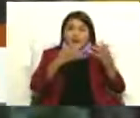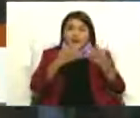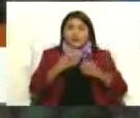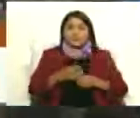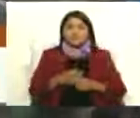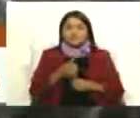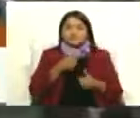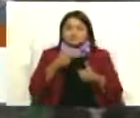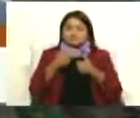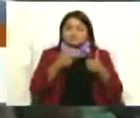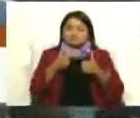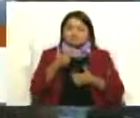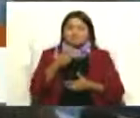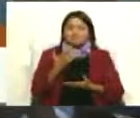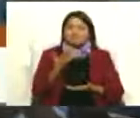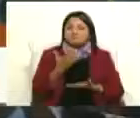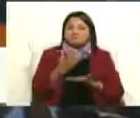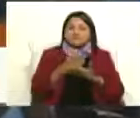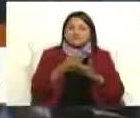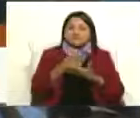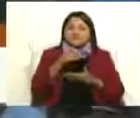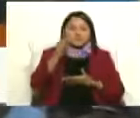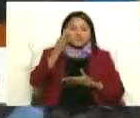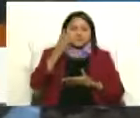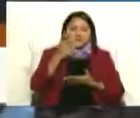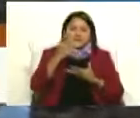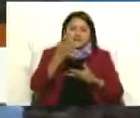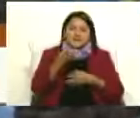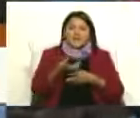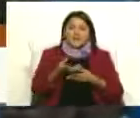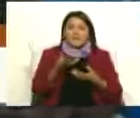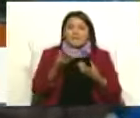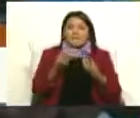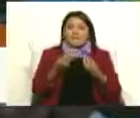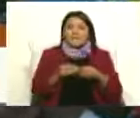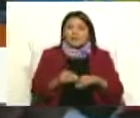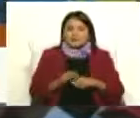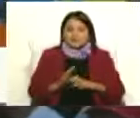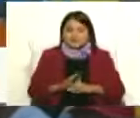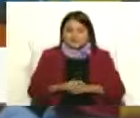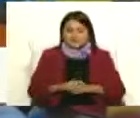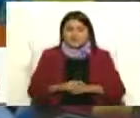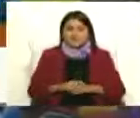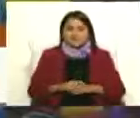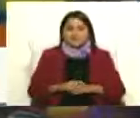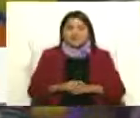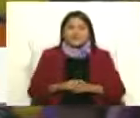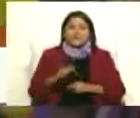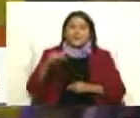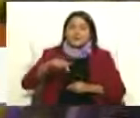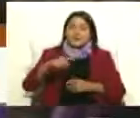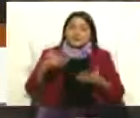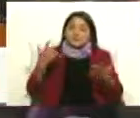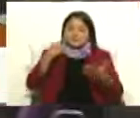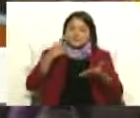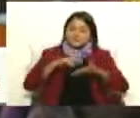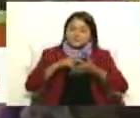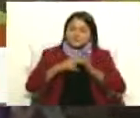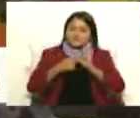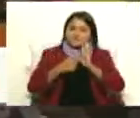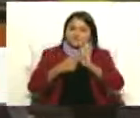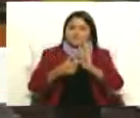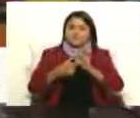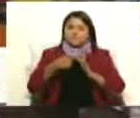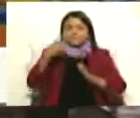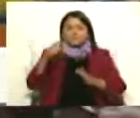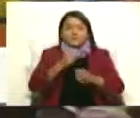Muy bien, siempre, siempre las mujeres, siempre. Bueno, hoy esto es una manifestación del